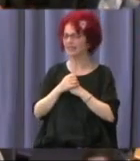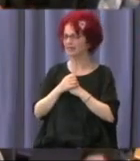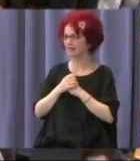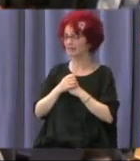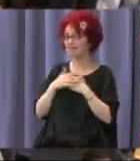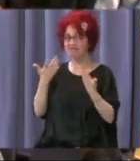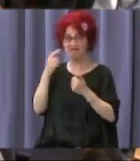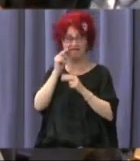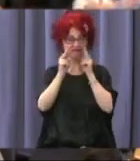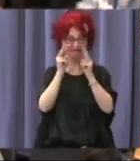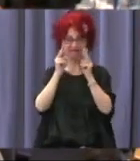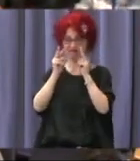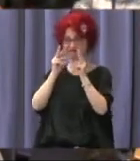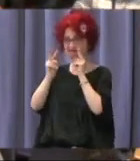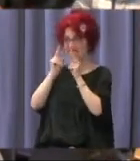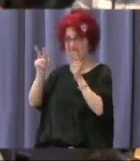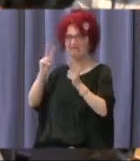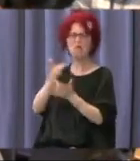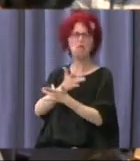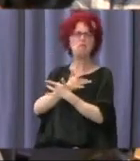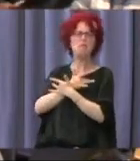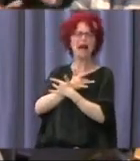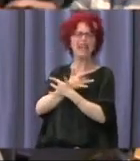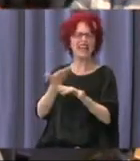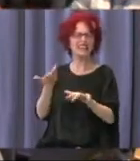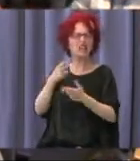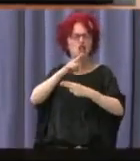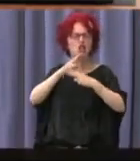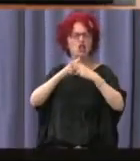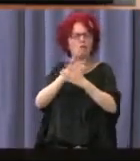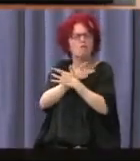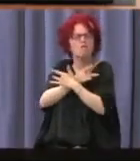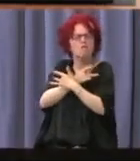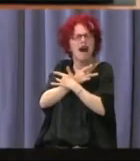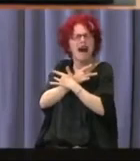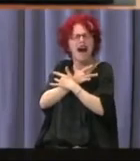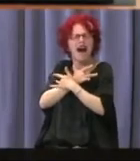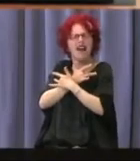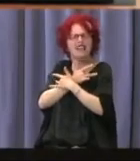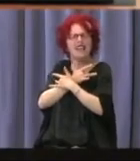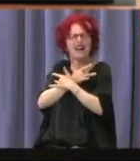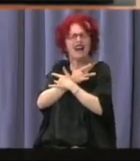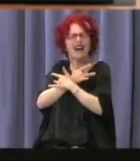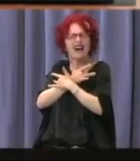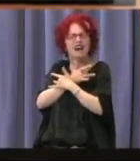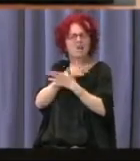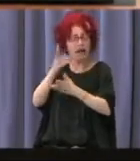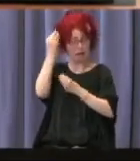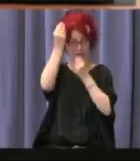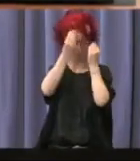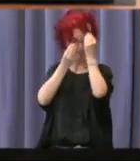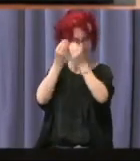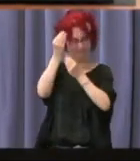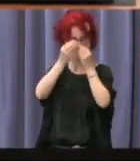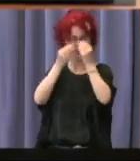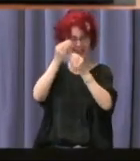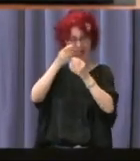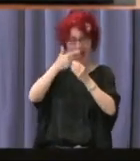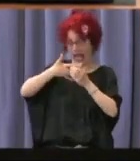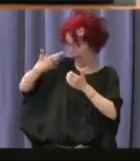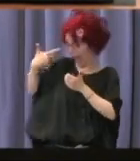O sea que ya lo digo, solo de verlo. El nombre mayoritario que hay en esta sala es María. Pues poneros 50 años